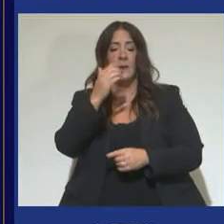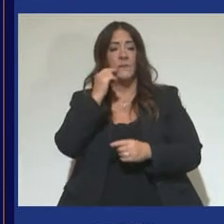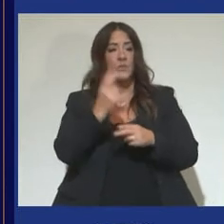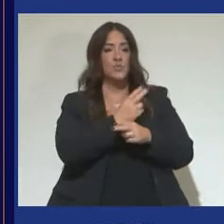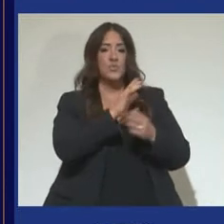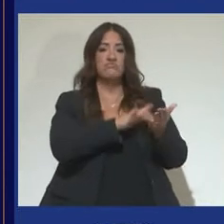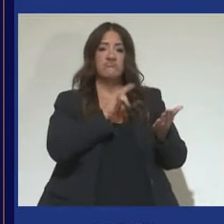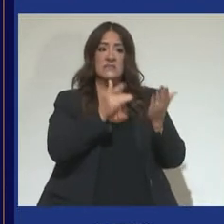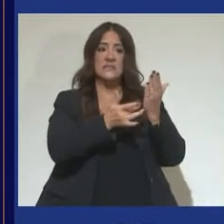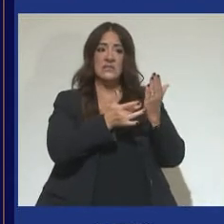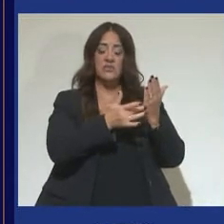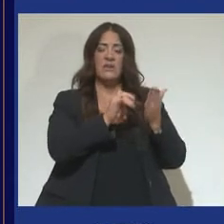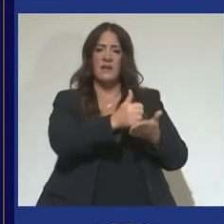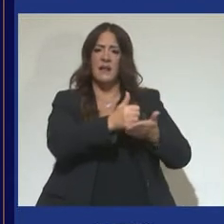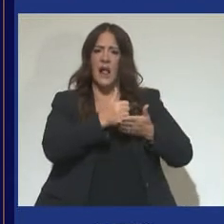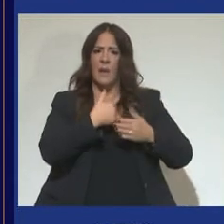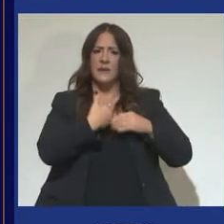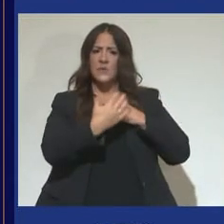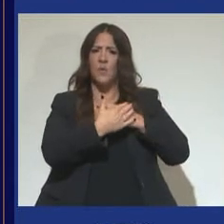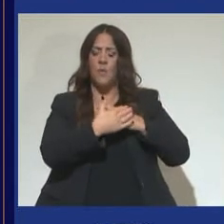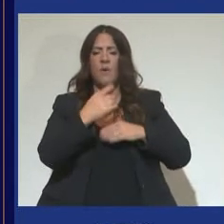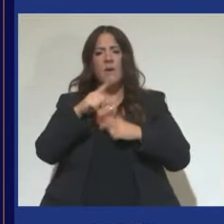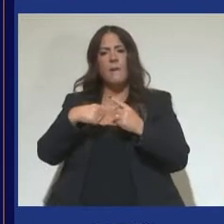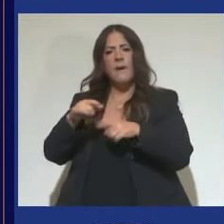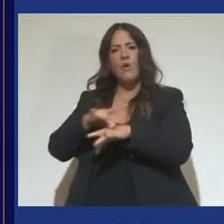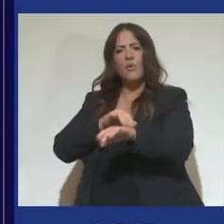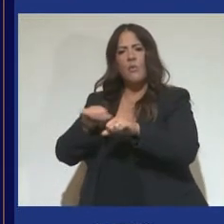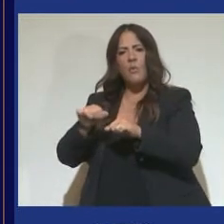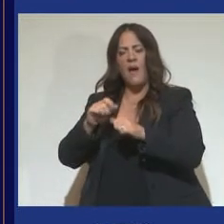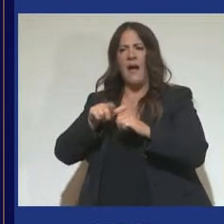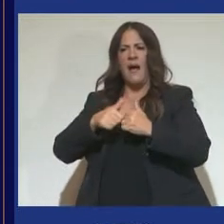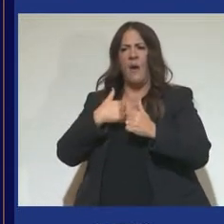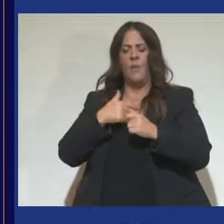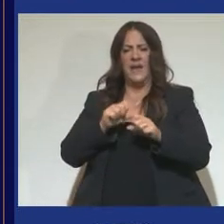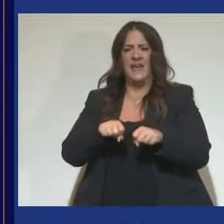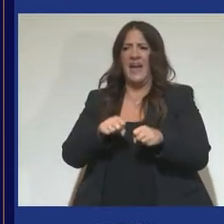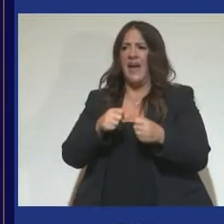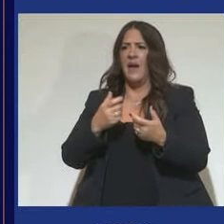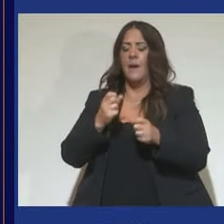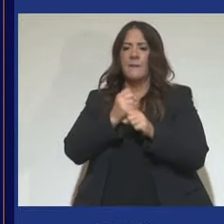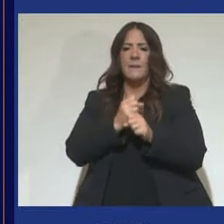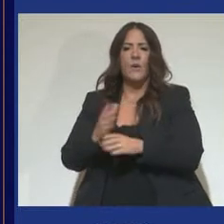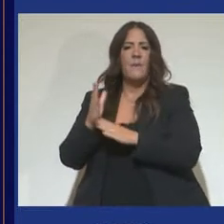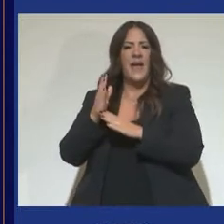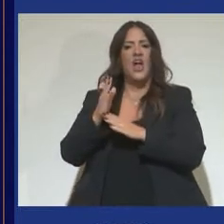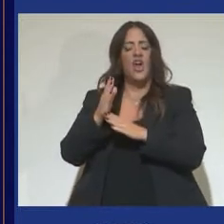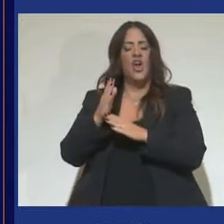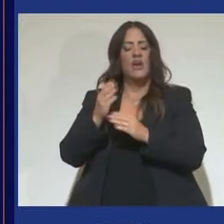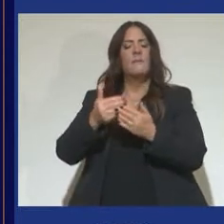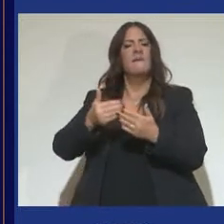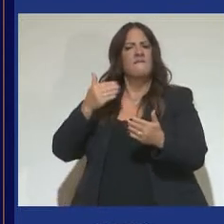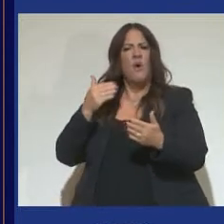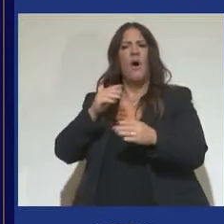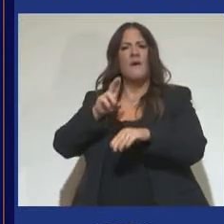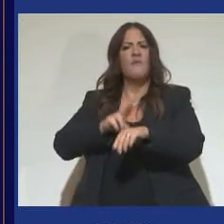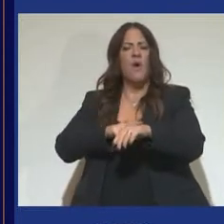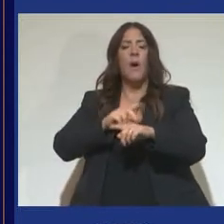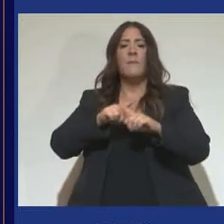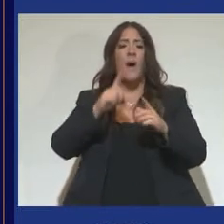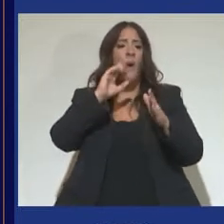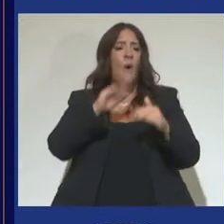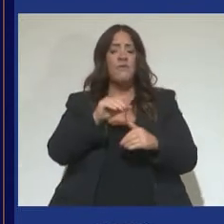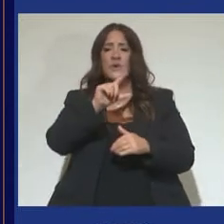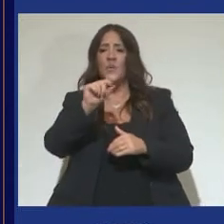de eso por la tecnología podremos aprender unos cuantos segundos antes o tal vez